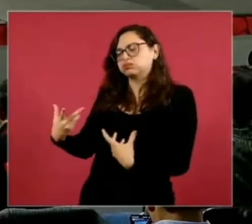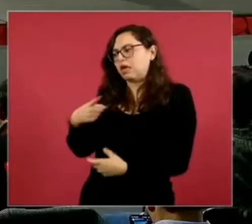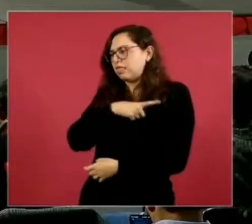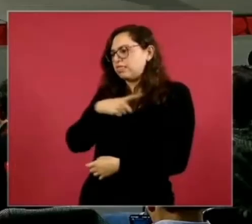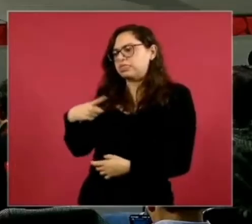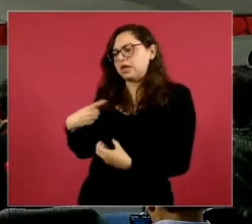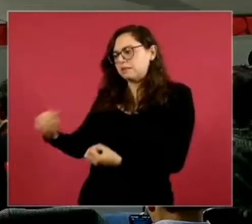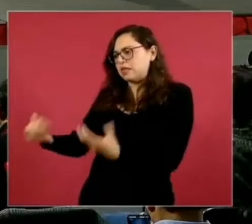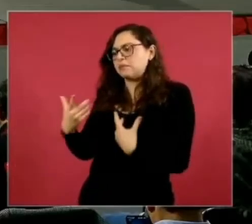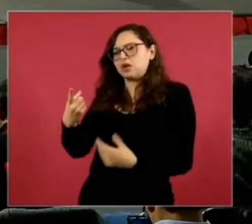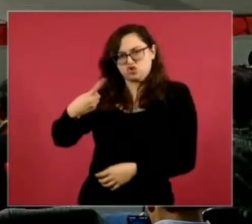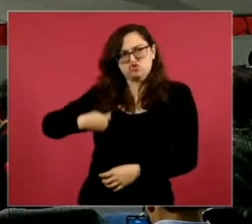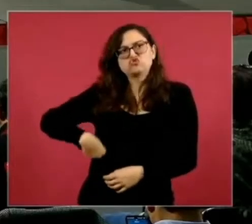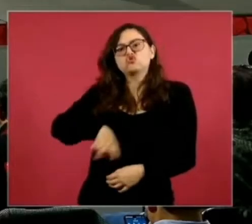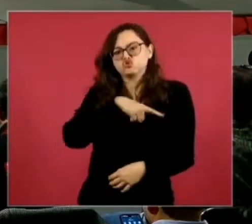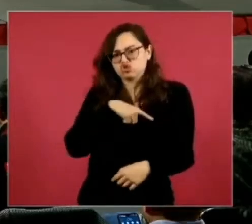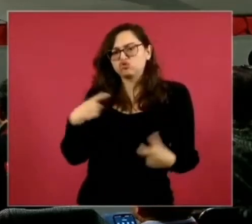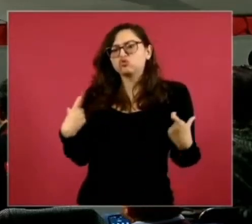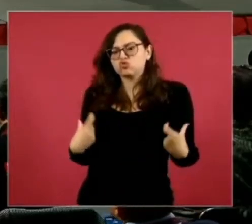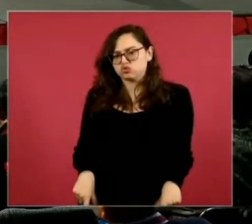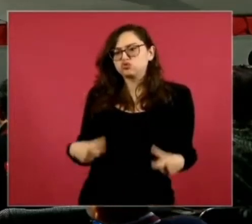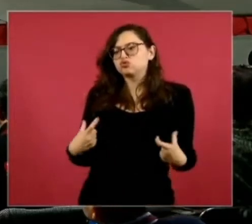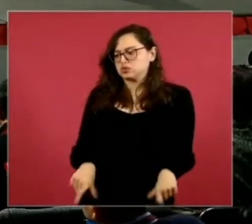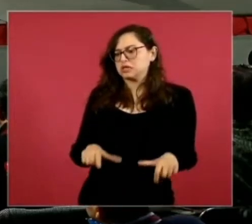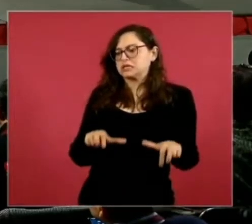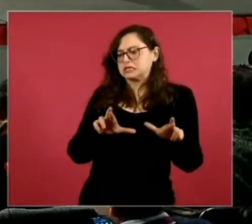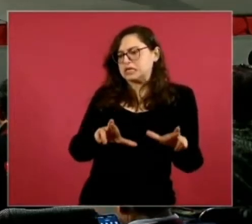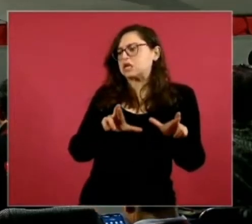a extranjeros